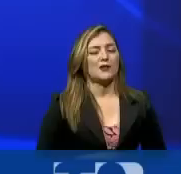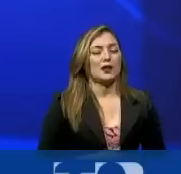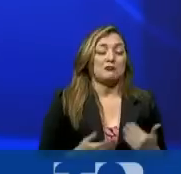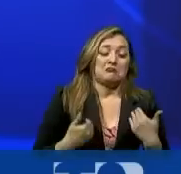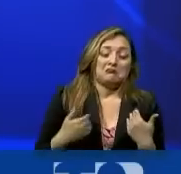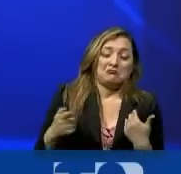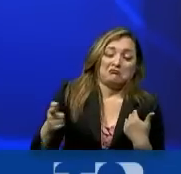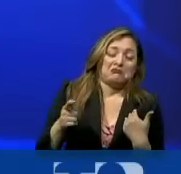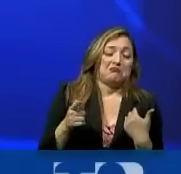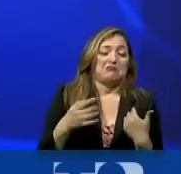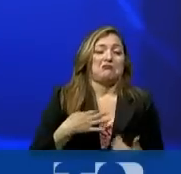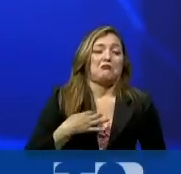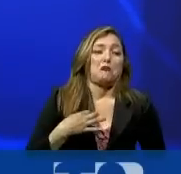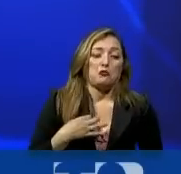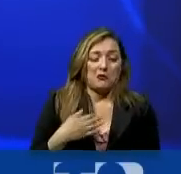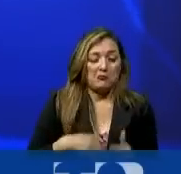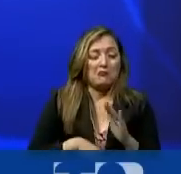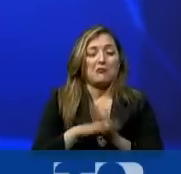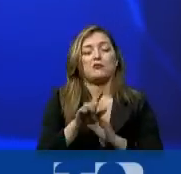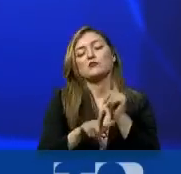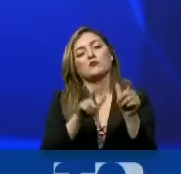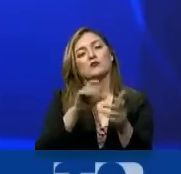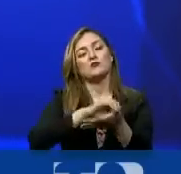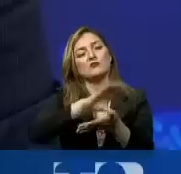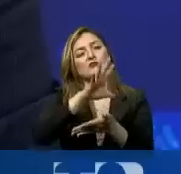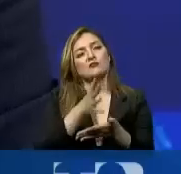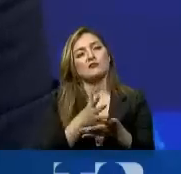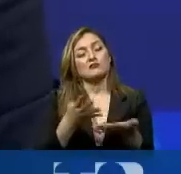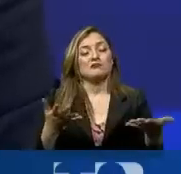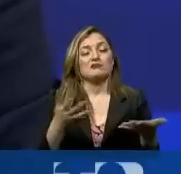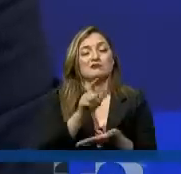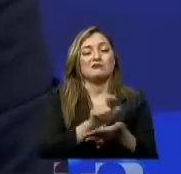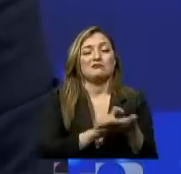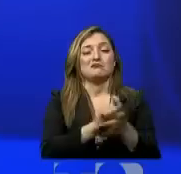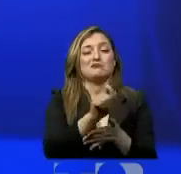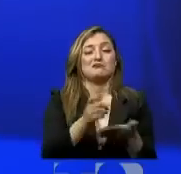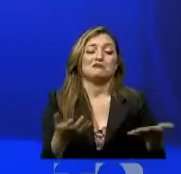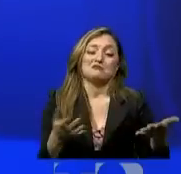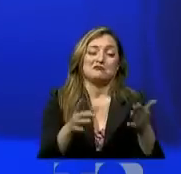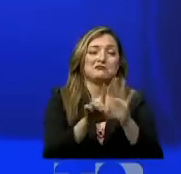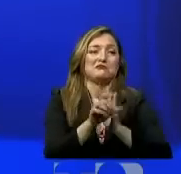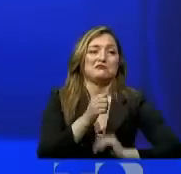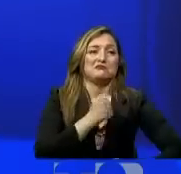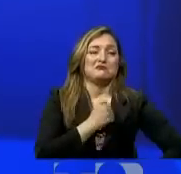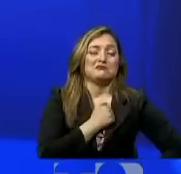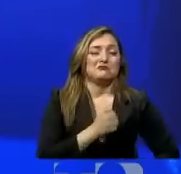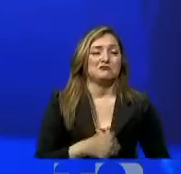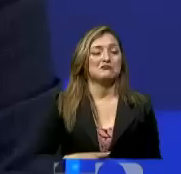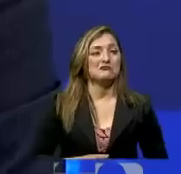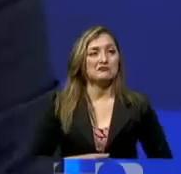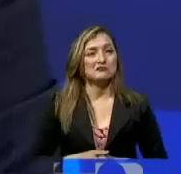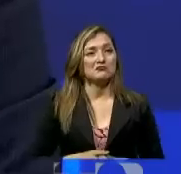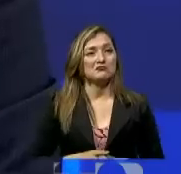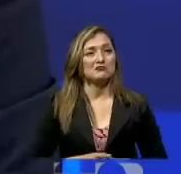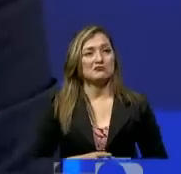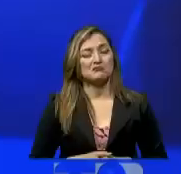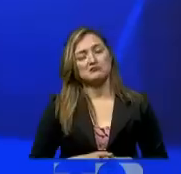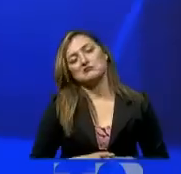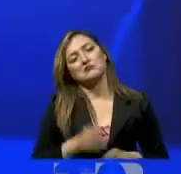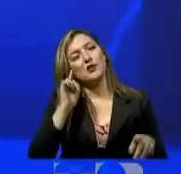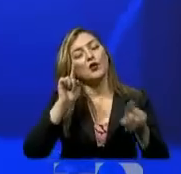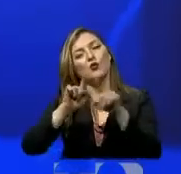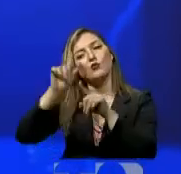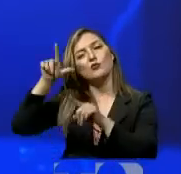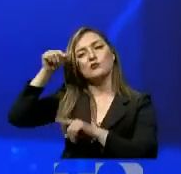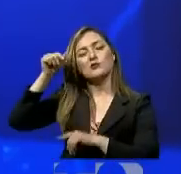constitucional, la voluntad popular por la cual estamos en el Legislativo y el Pleno de la Asamblea Nacional. No necesitamos, los acuerdos no necesitamos el reconocimiento